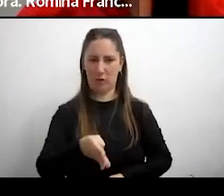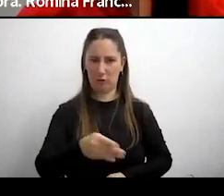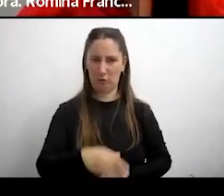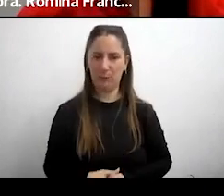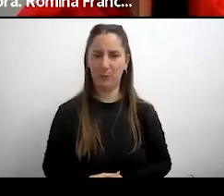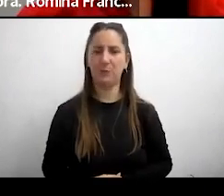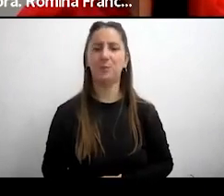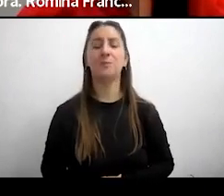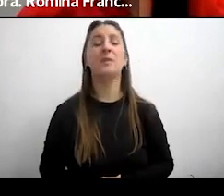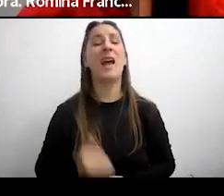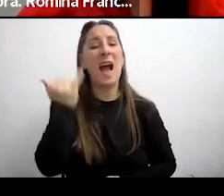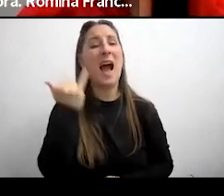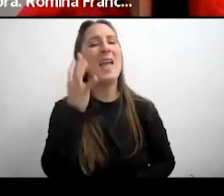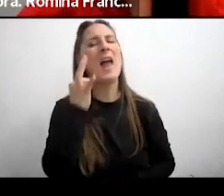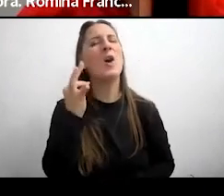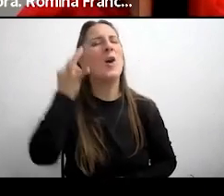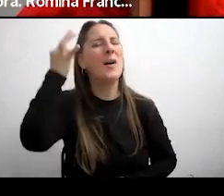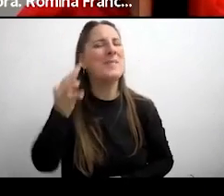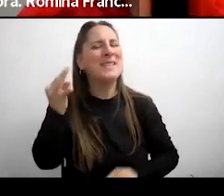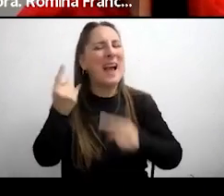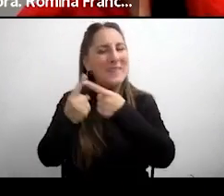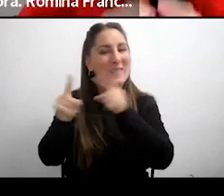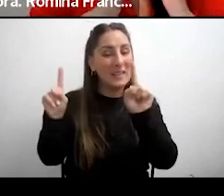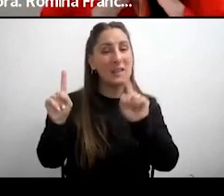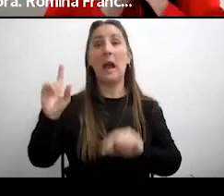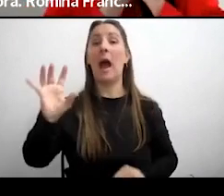Hay una particularidad también, que el